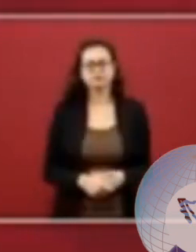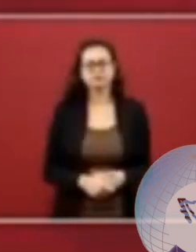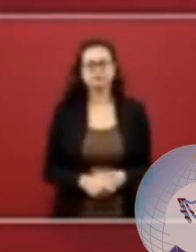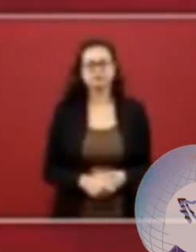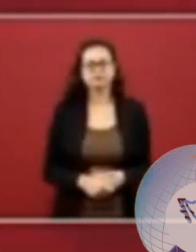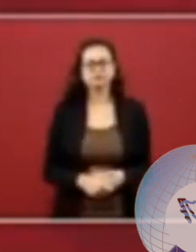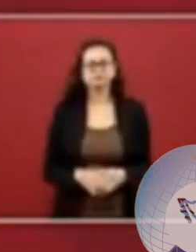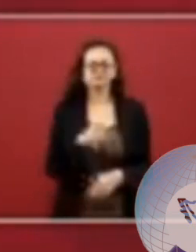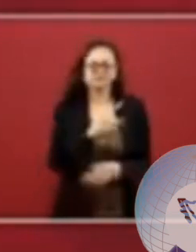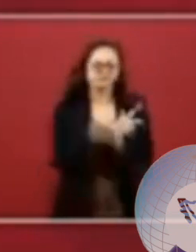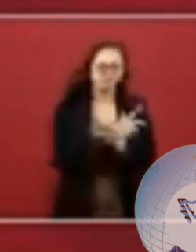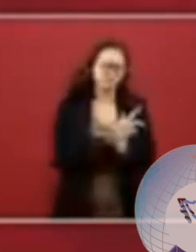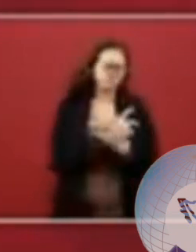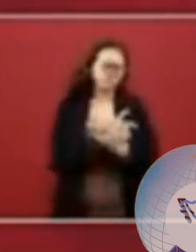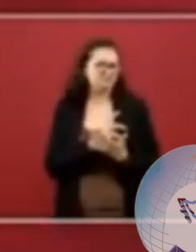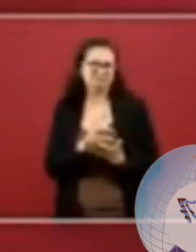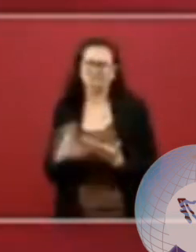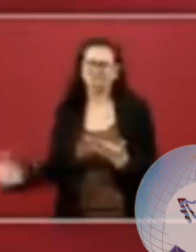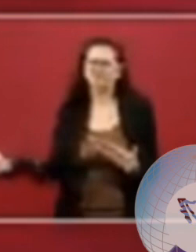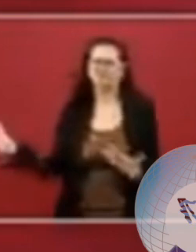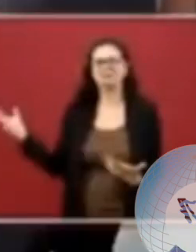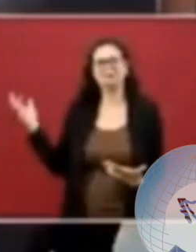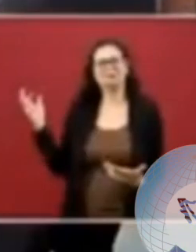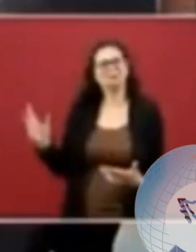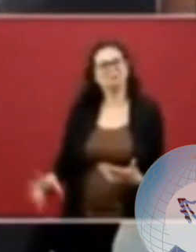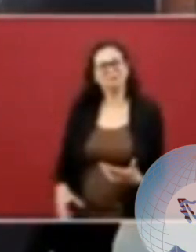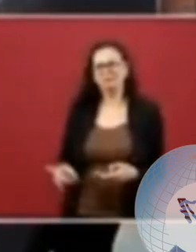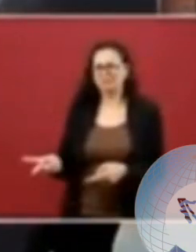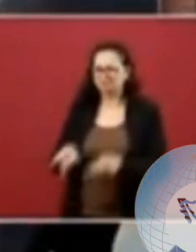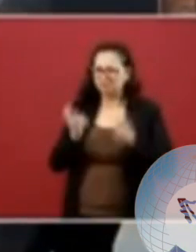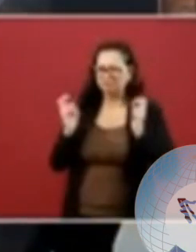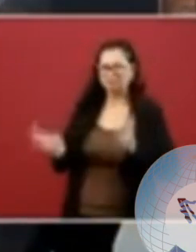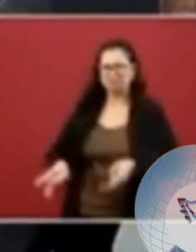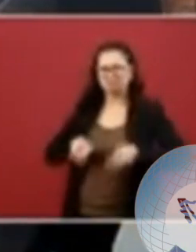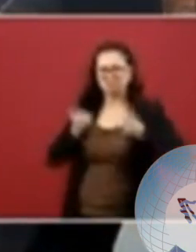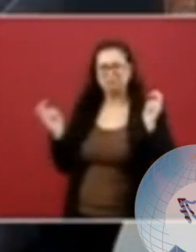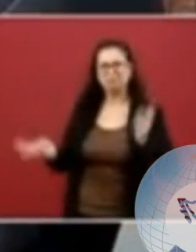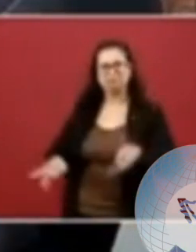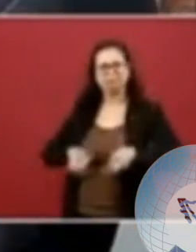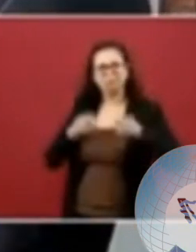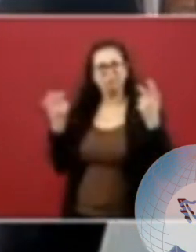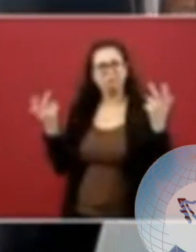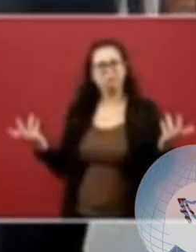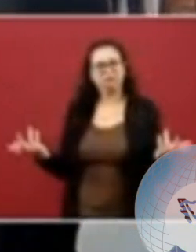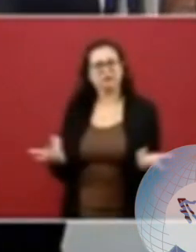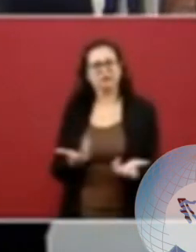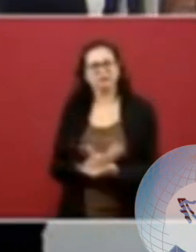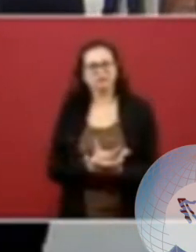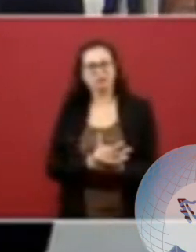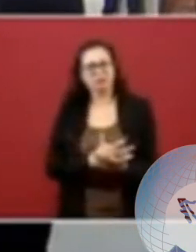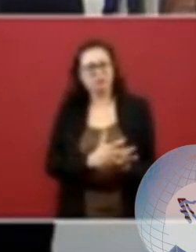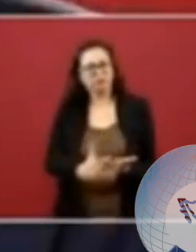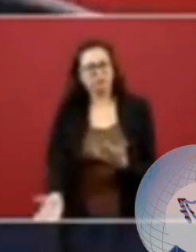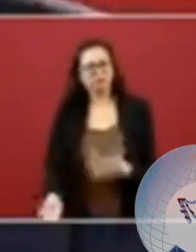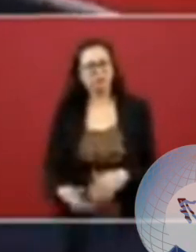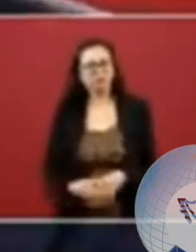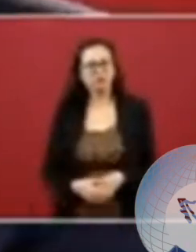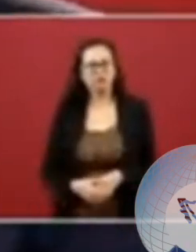tenían llenadera, pero ya se acabó. Por eso estoy contento, estoy satisfecho, estoy